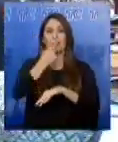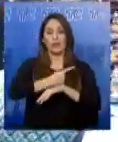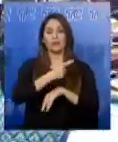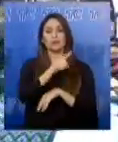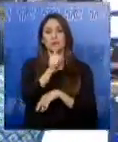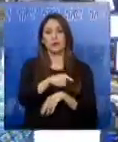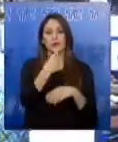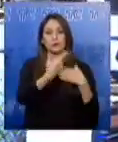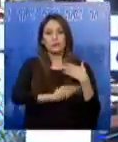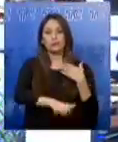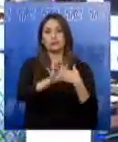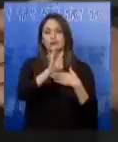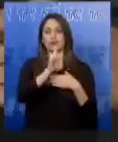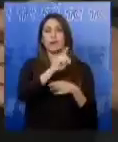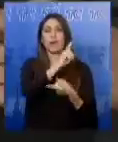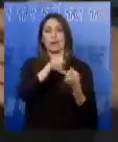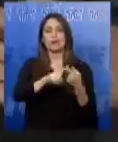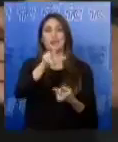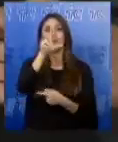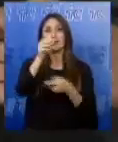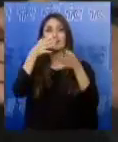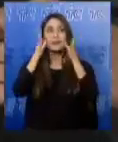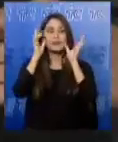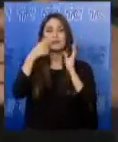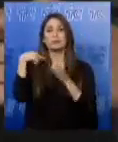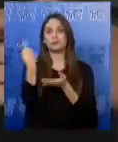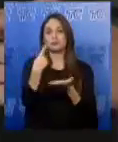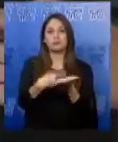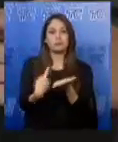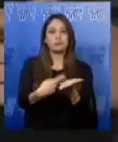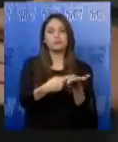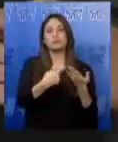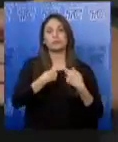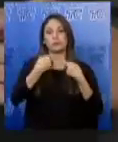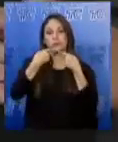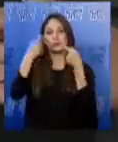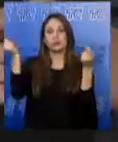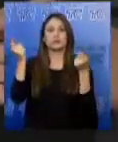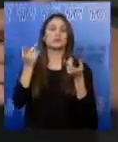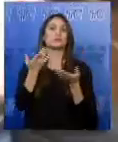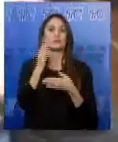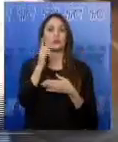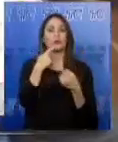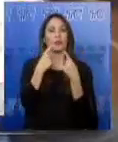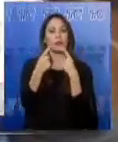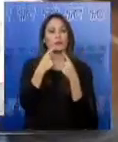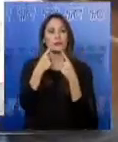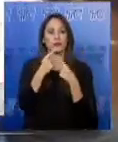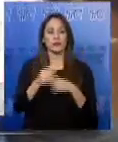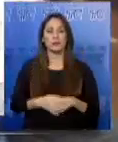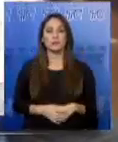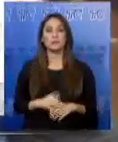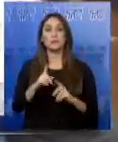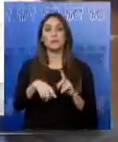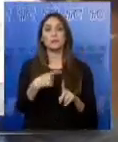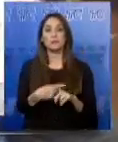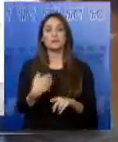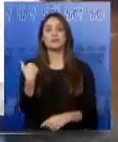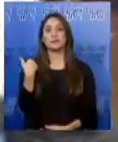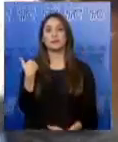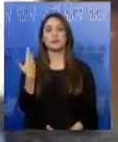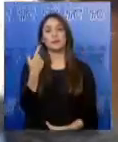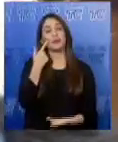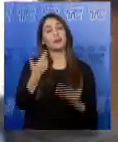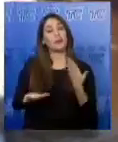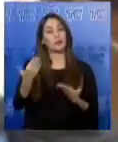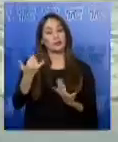aquí en adelante. Tenemos hasta el 30 de diciembre para podernos pronunciar dentro de los debates. Pero además contarles también que existe la posibilidad